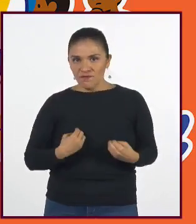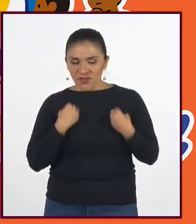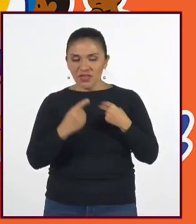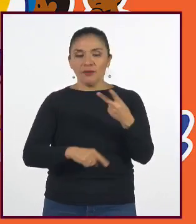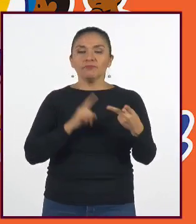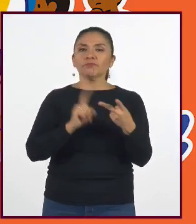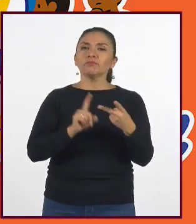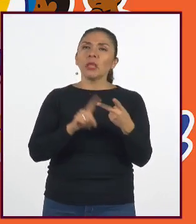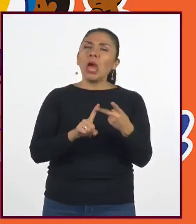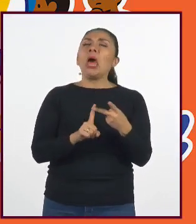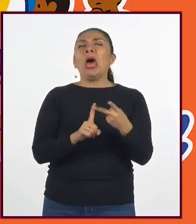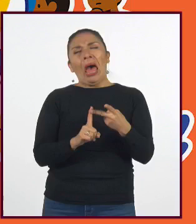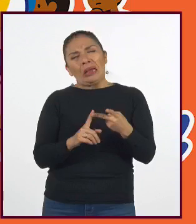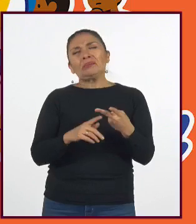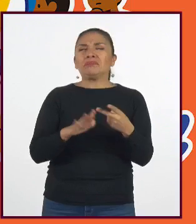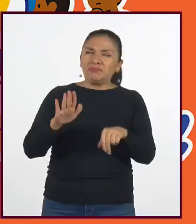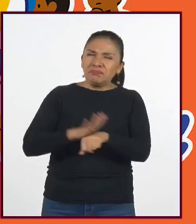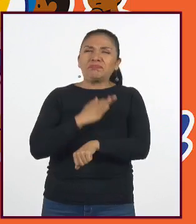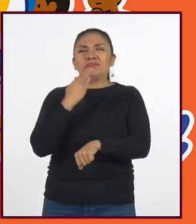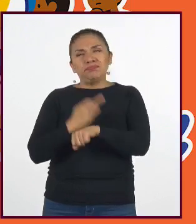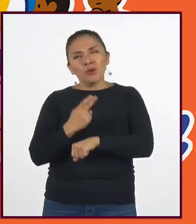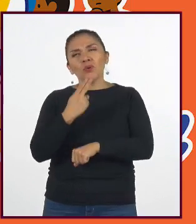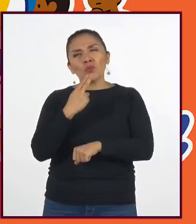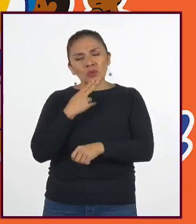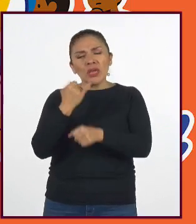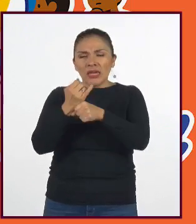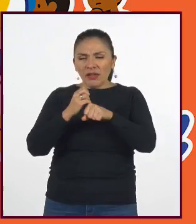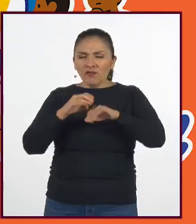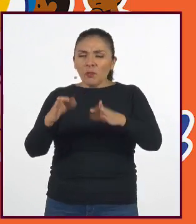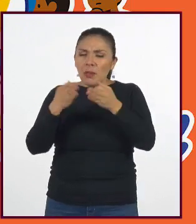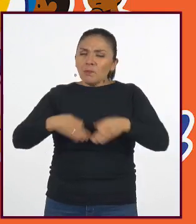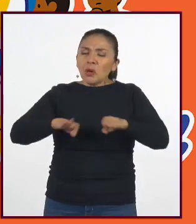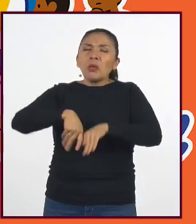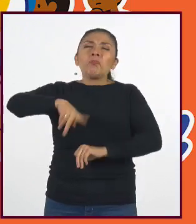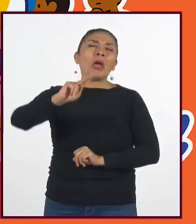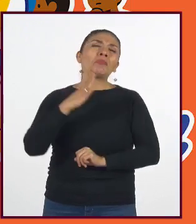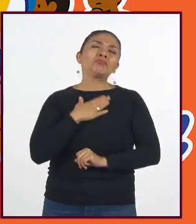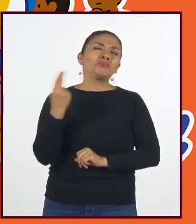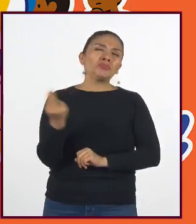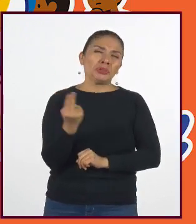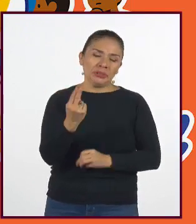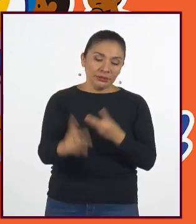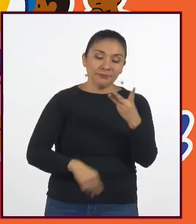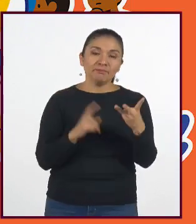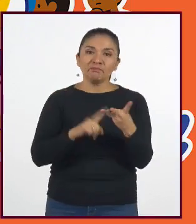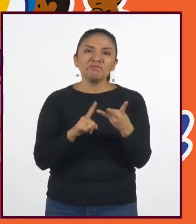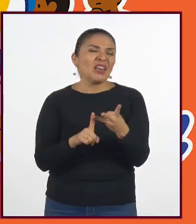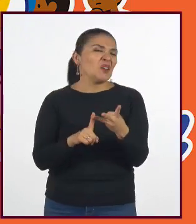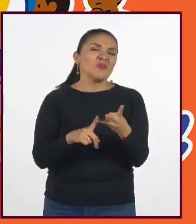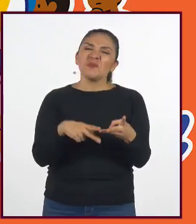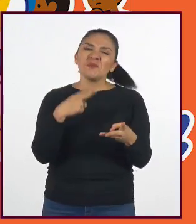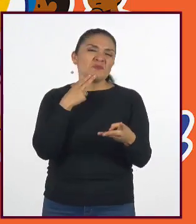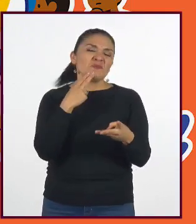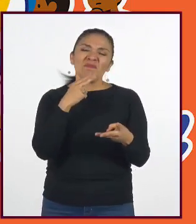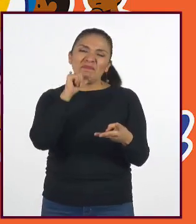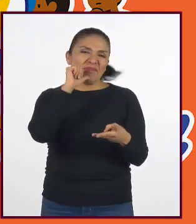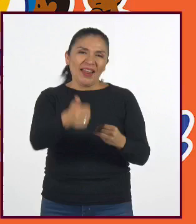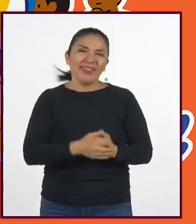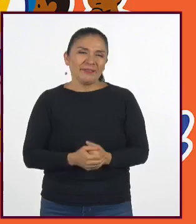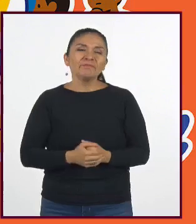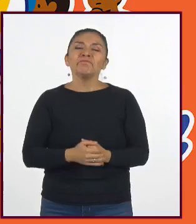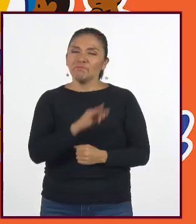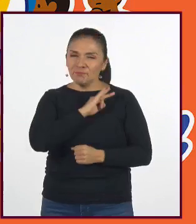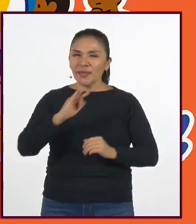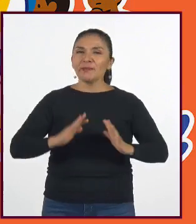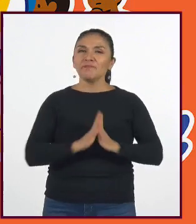B, poco útil. La información es importante, pero no necesaria. Inciso C, nada útil. Les invitamos a participar con